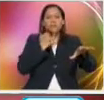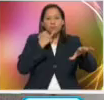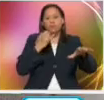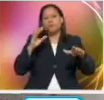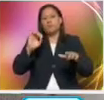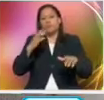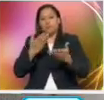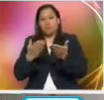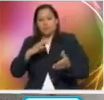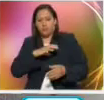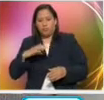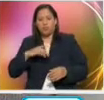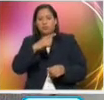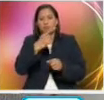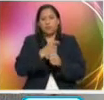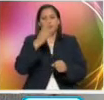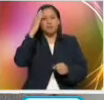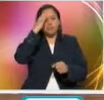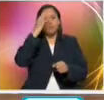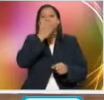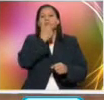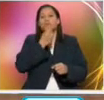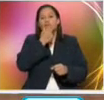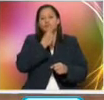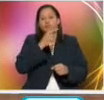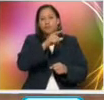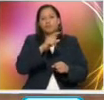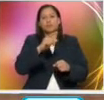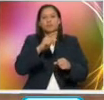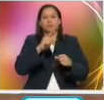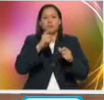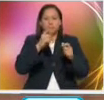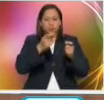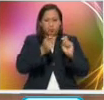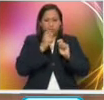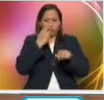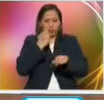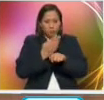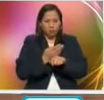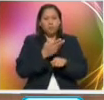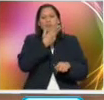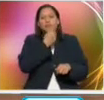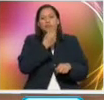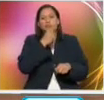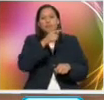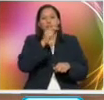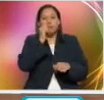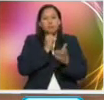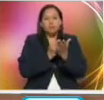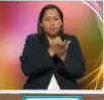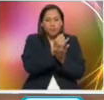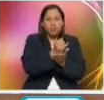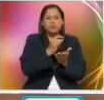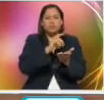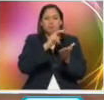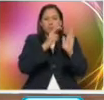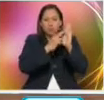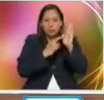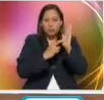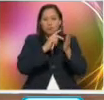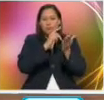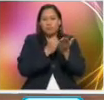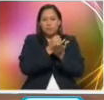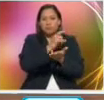es fundamentalmente patriarcal, en donde la figura varonil es la que tiene el peso, la figura varonil es que decide las leyes, las